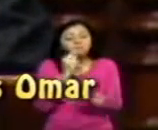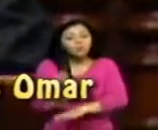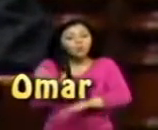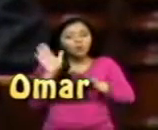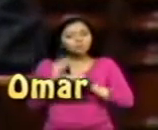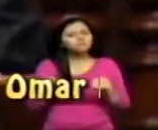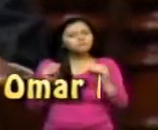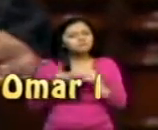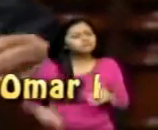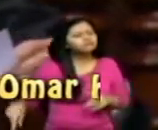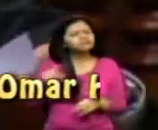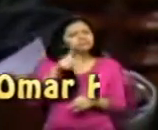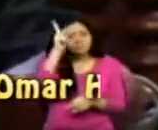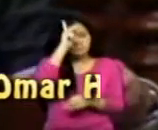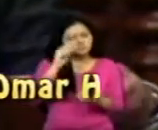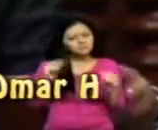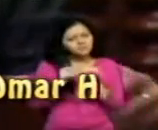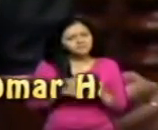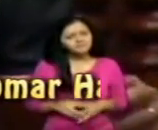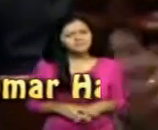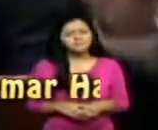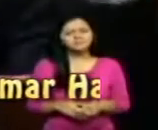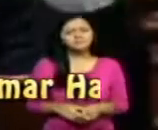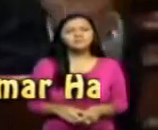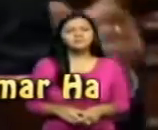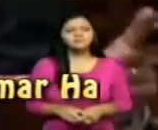comprometer a todo peruano de bien.